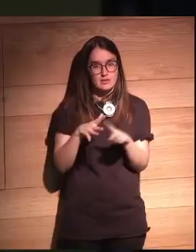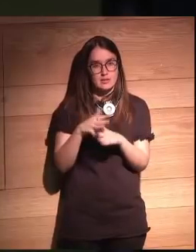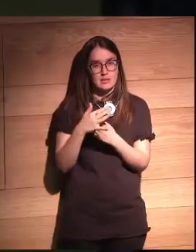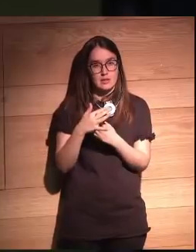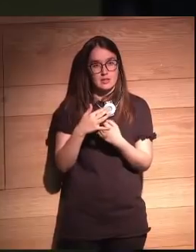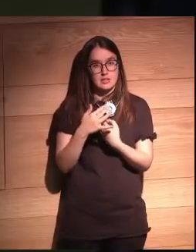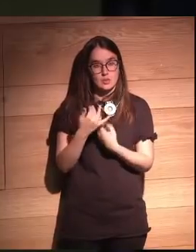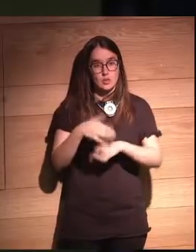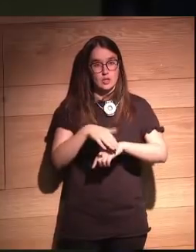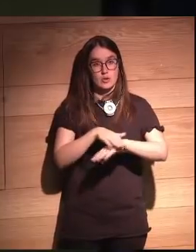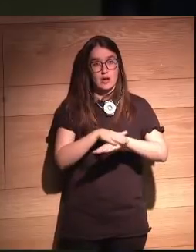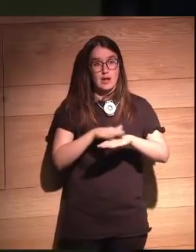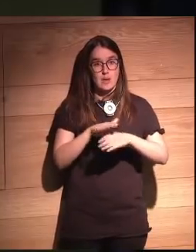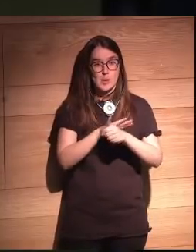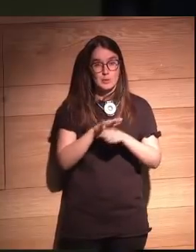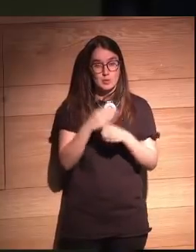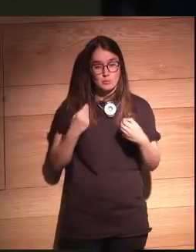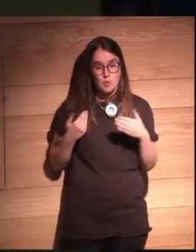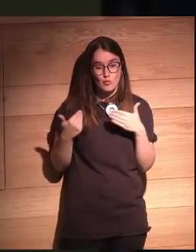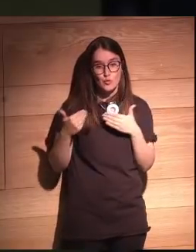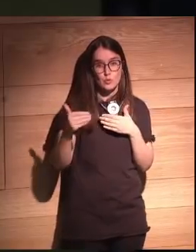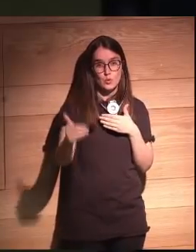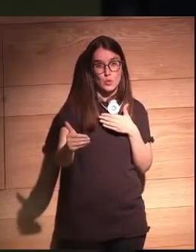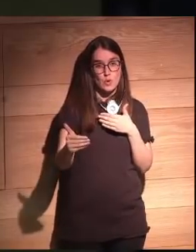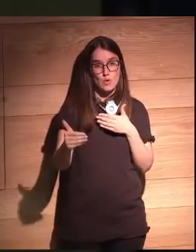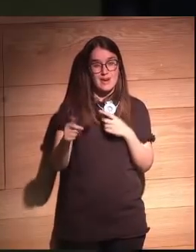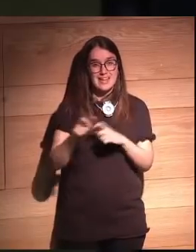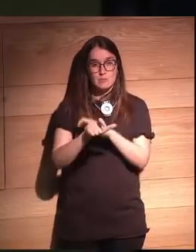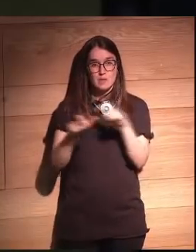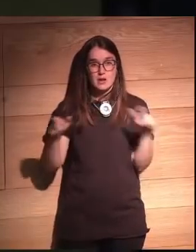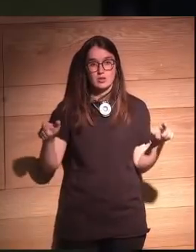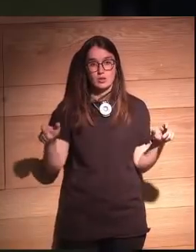sentido, el futuro, la gente